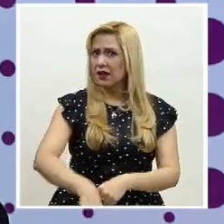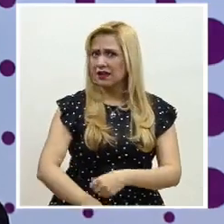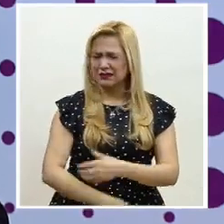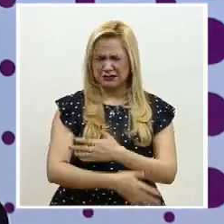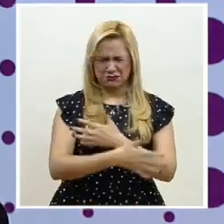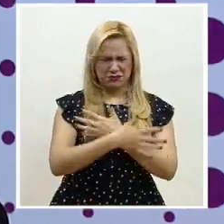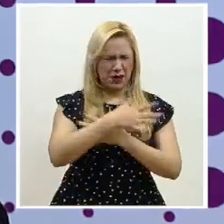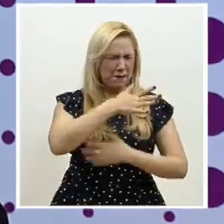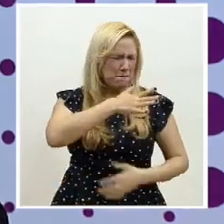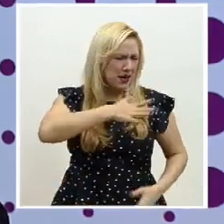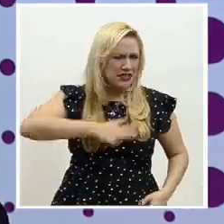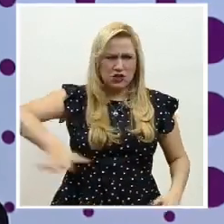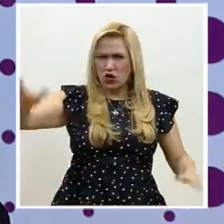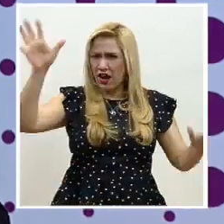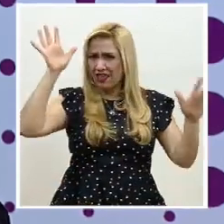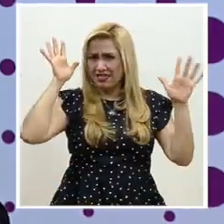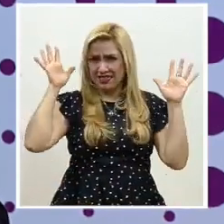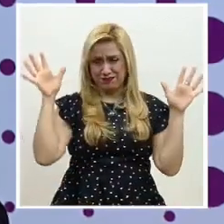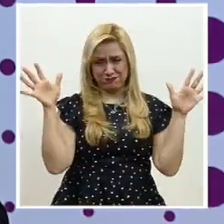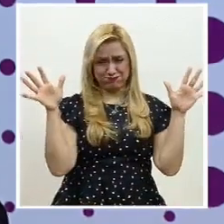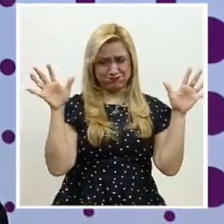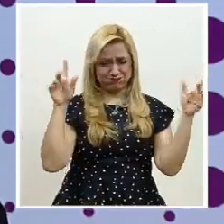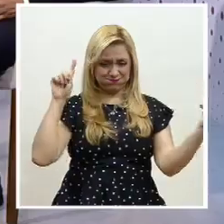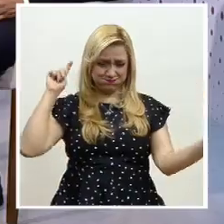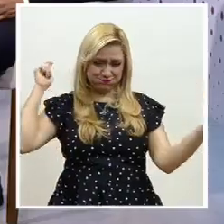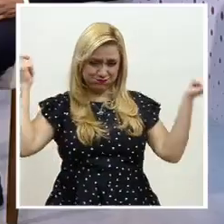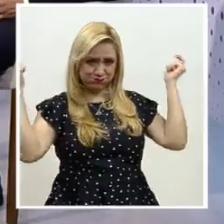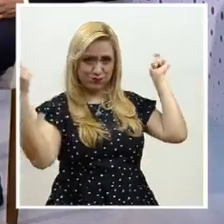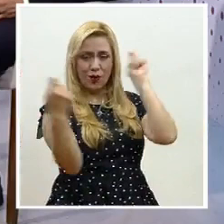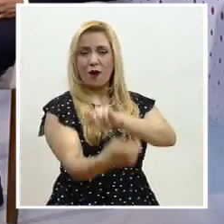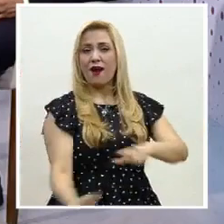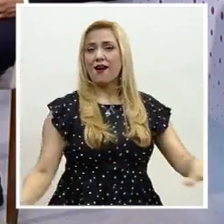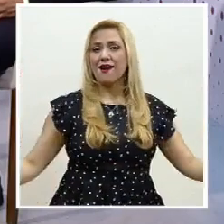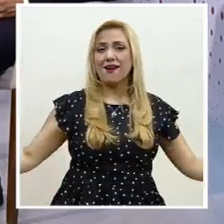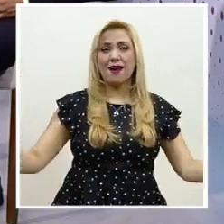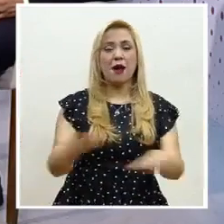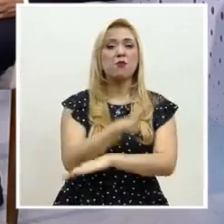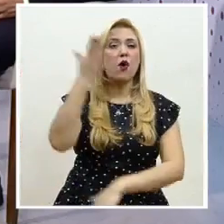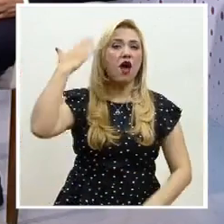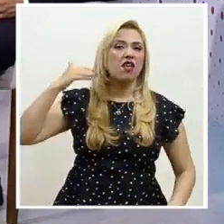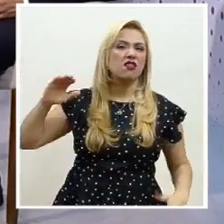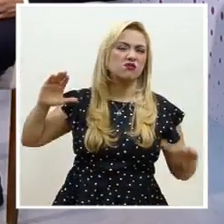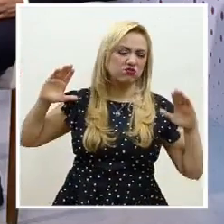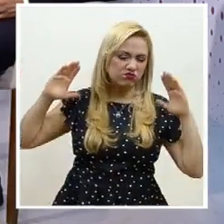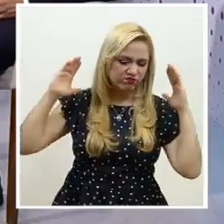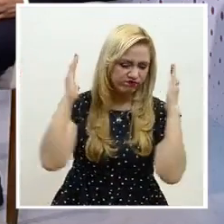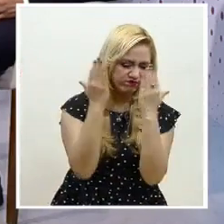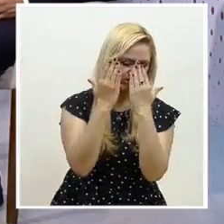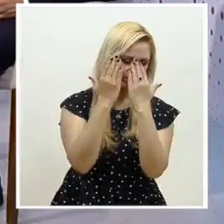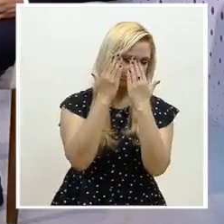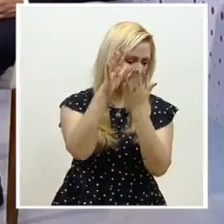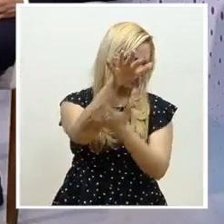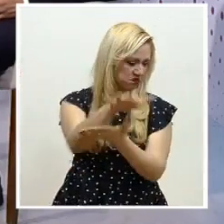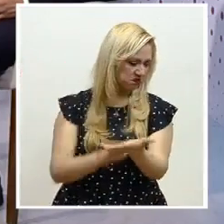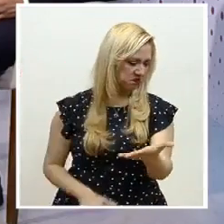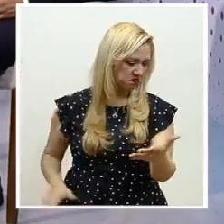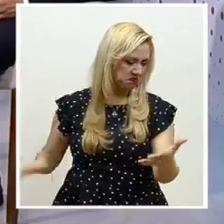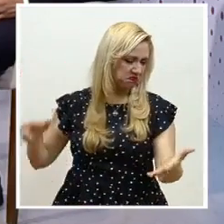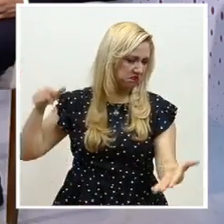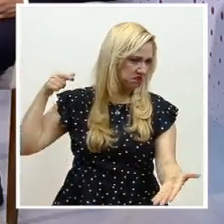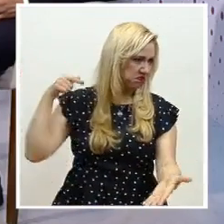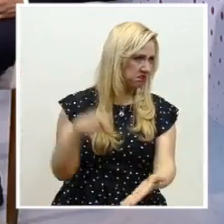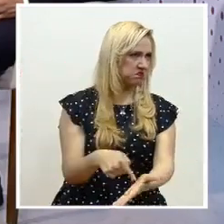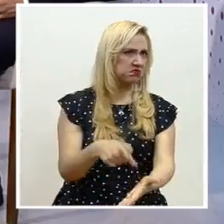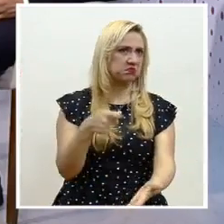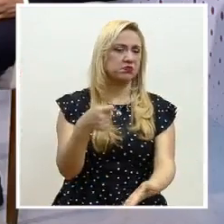para, digamos, si pensamos en nuestra cultura jurídica, ¿no? Que era en muchas ocasiones muy formalista, muy barroca y que afortunadamente se empieza a